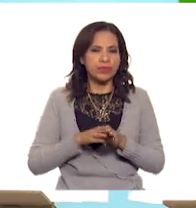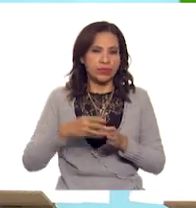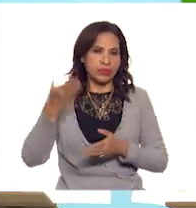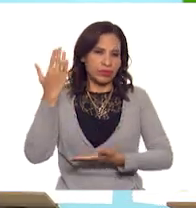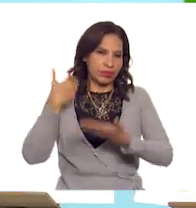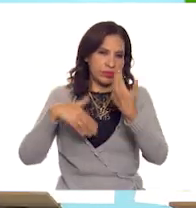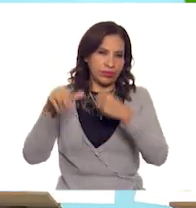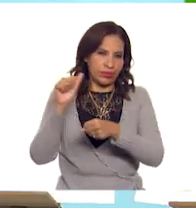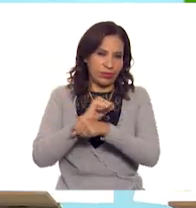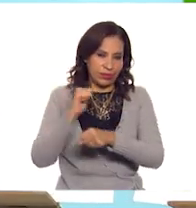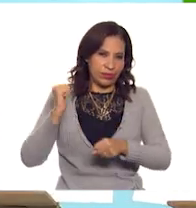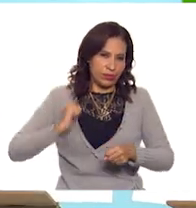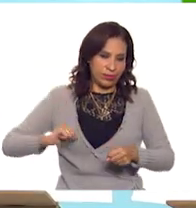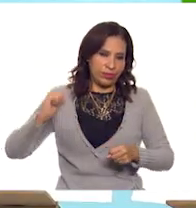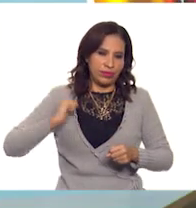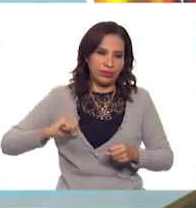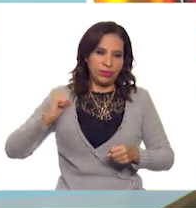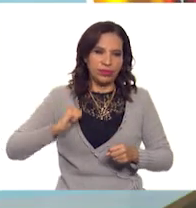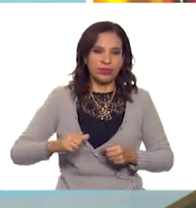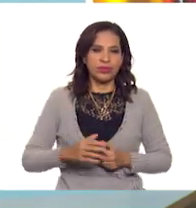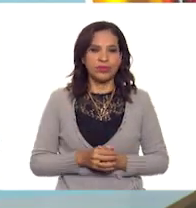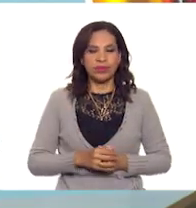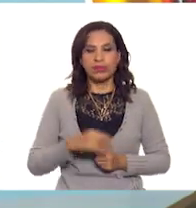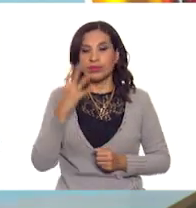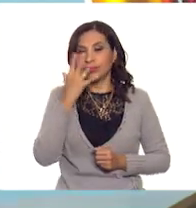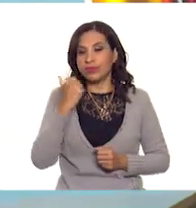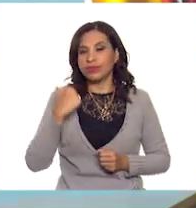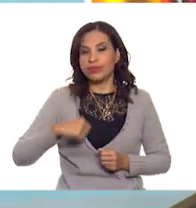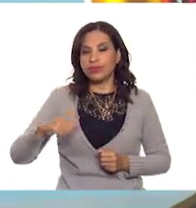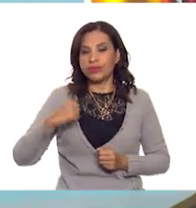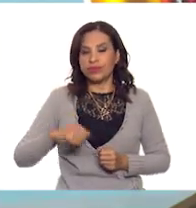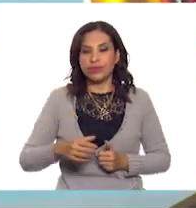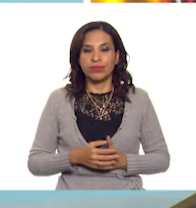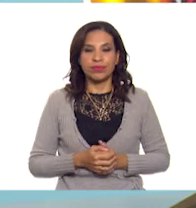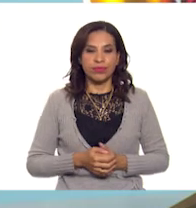eran los autos antiguos. ¡Qué bonito! Los de antes.